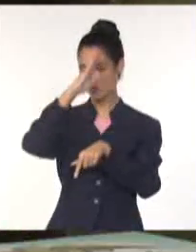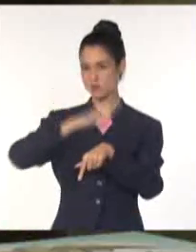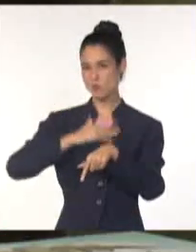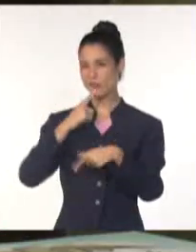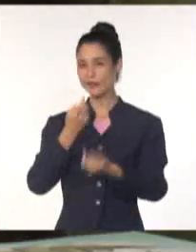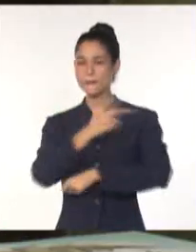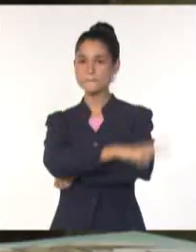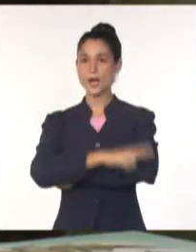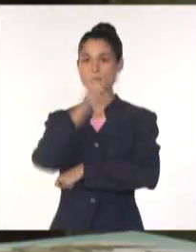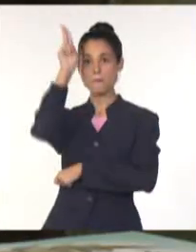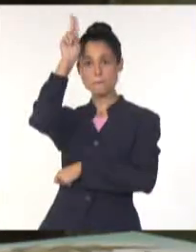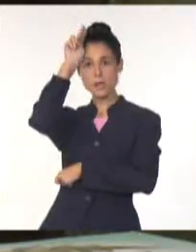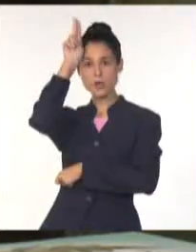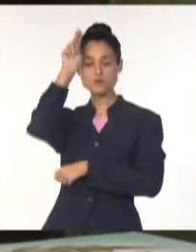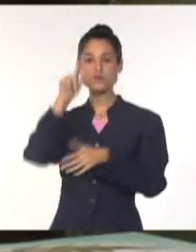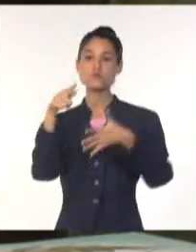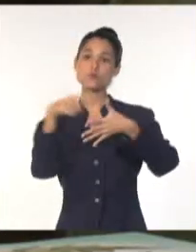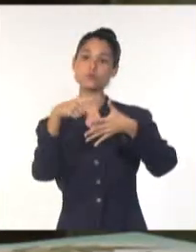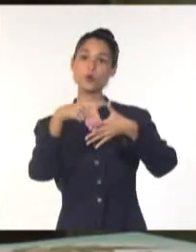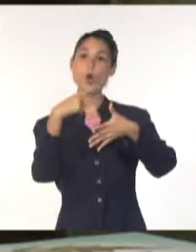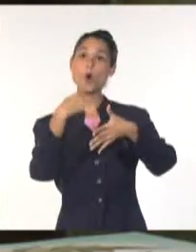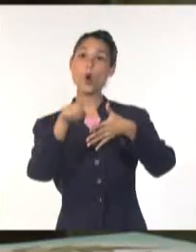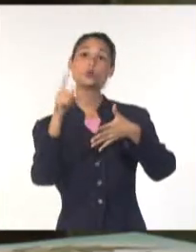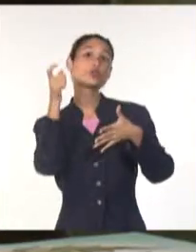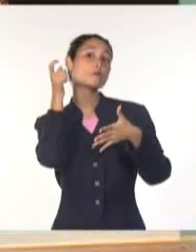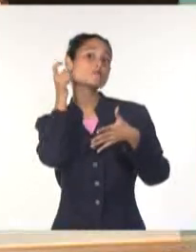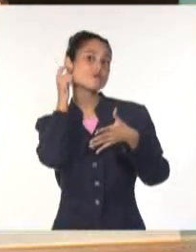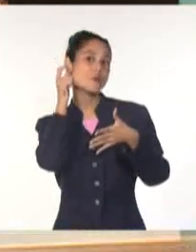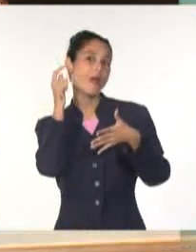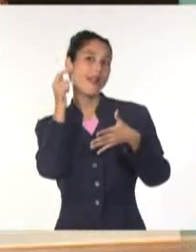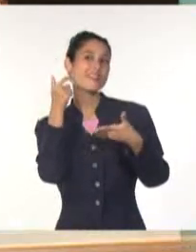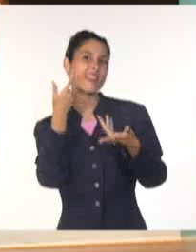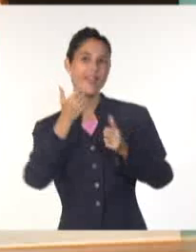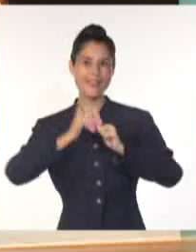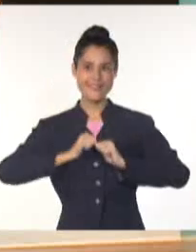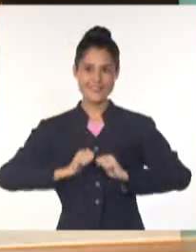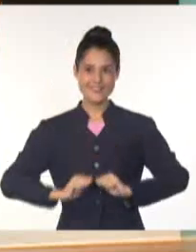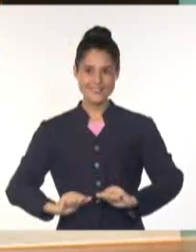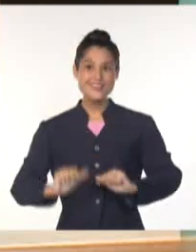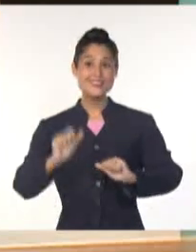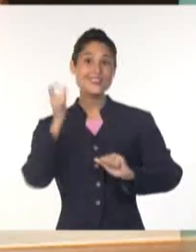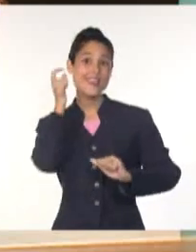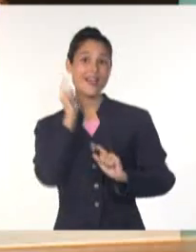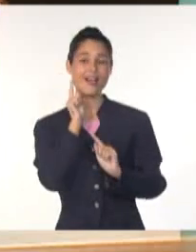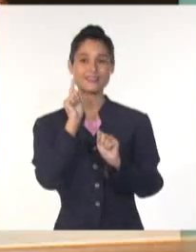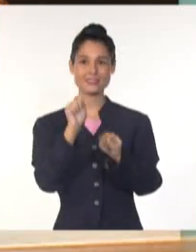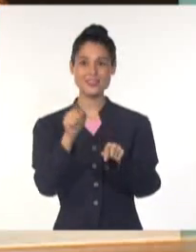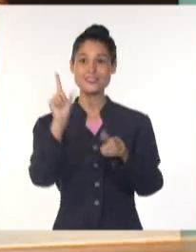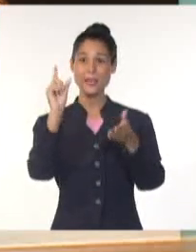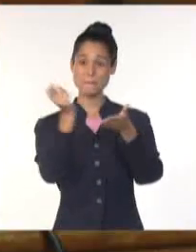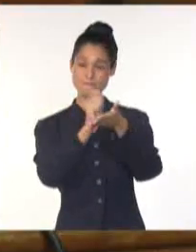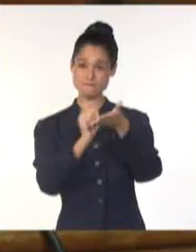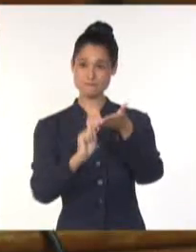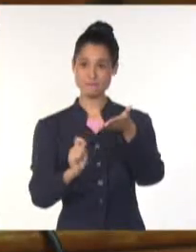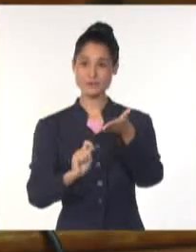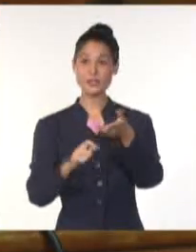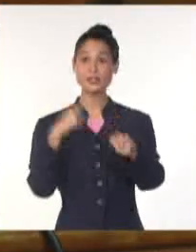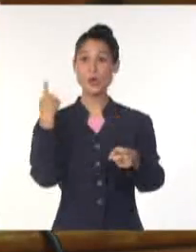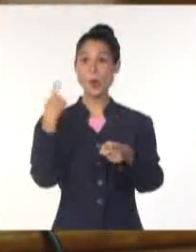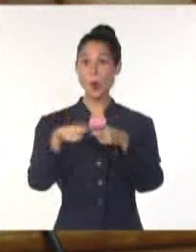Corcuera, ilustradora de este texto e hija del poeta, Jaime Gómez Triana, vicepresidente de Casa de las Américas, y Caridad